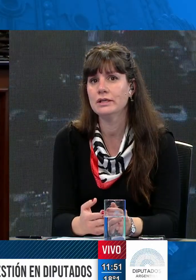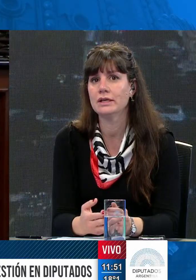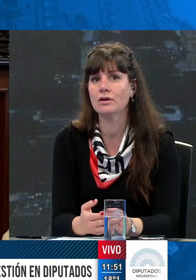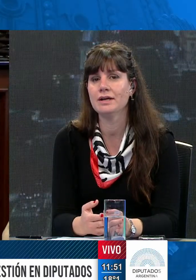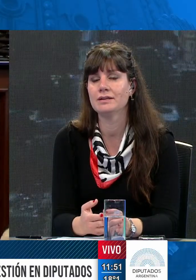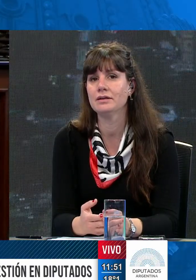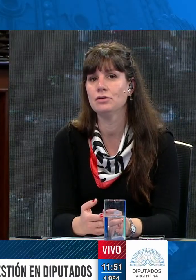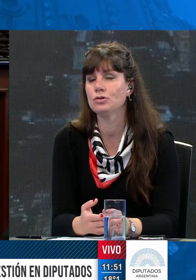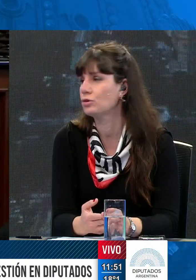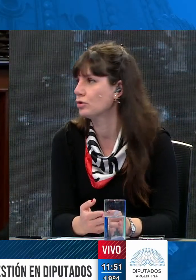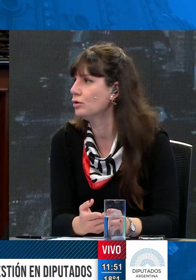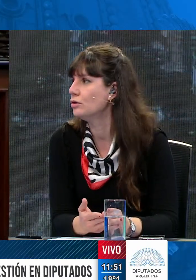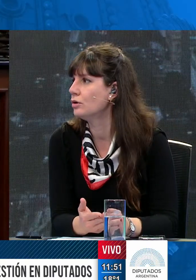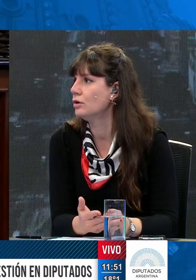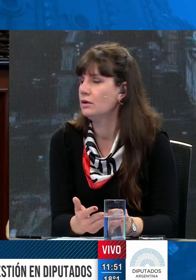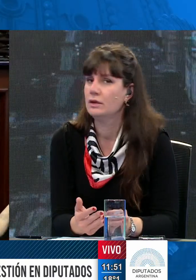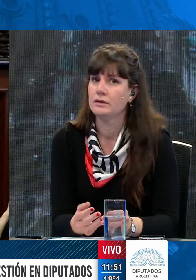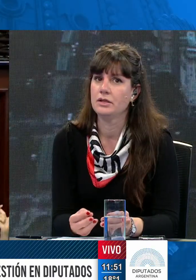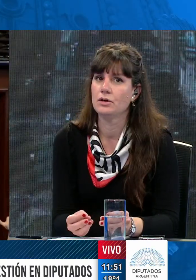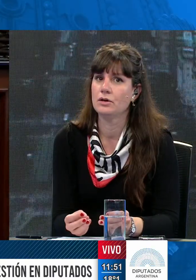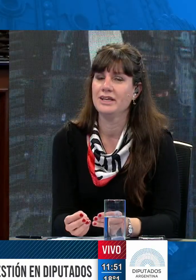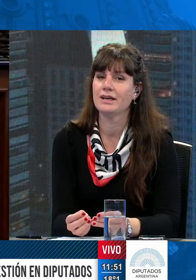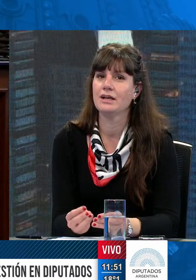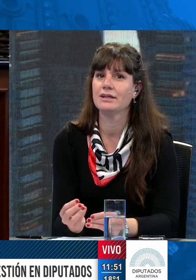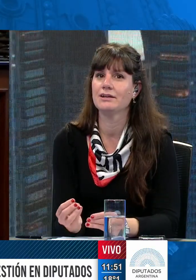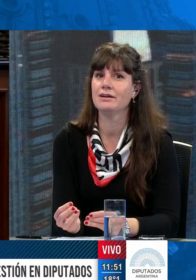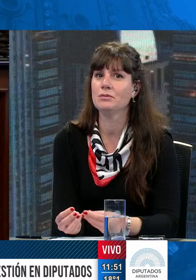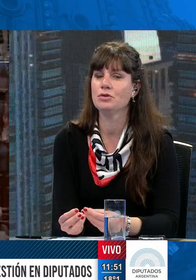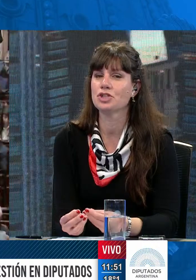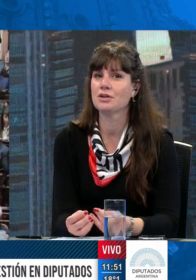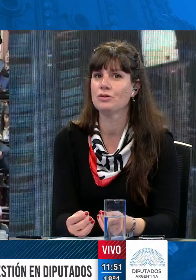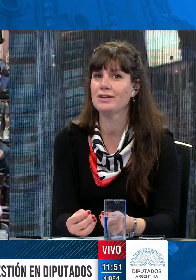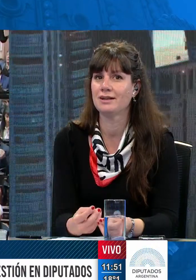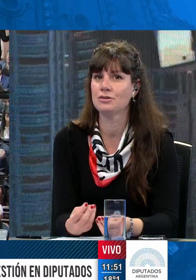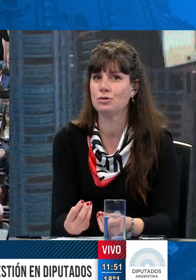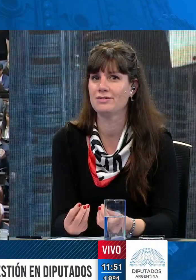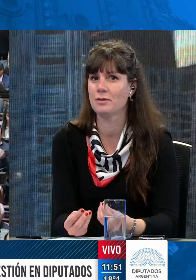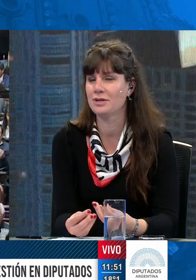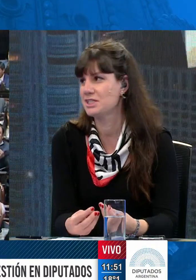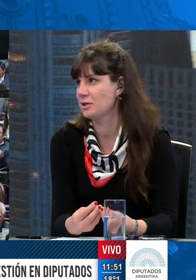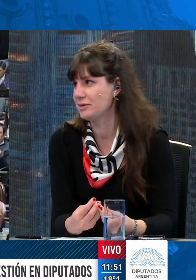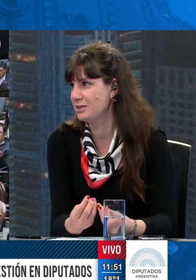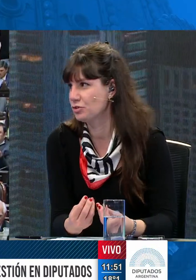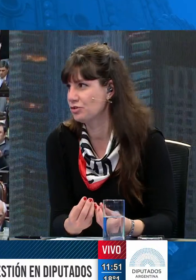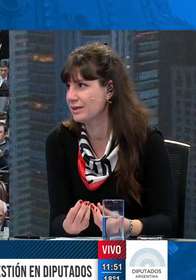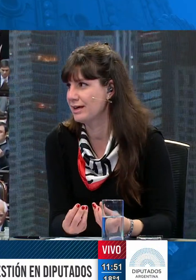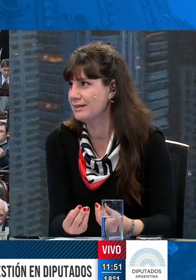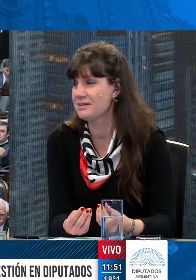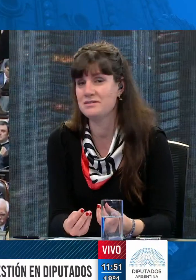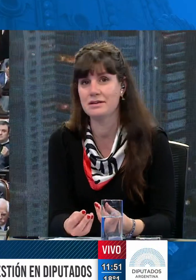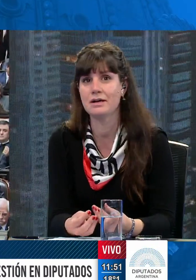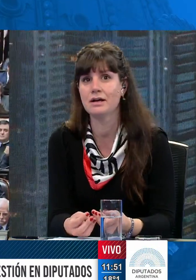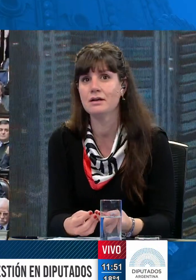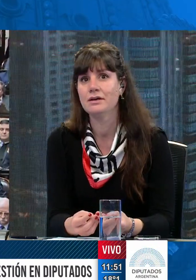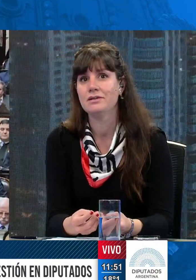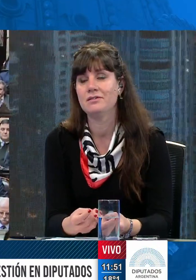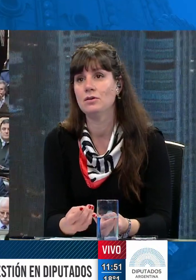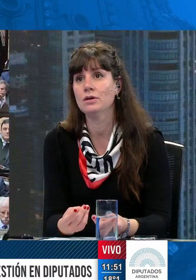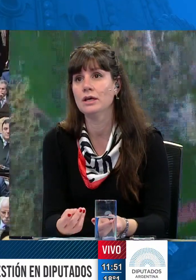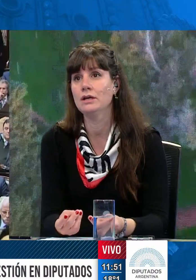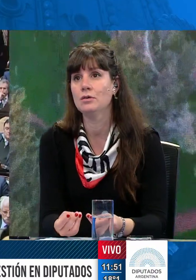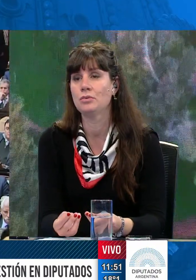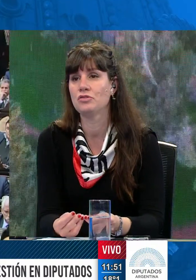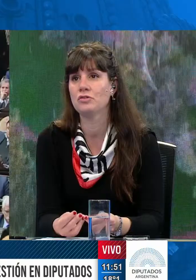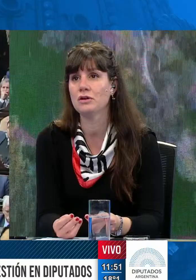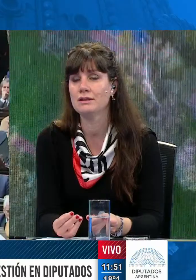momento y que ahora están en otro rol, ¿no? Y que el kirchnerismo ya no es tanto esa mancha venenosa No, que claro. antes era, sino